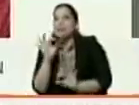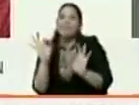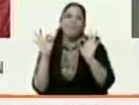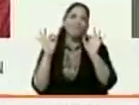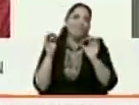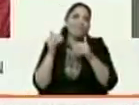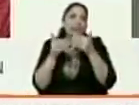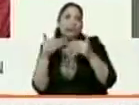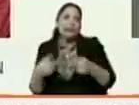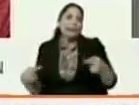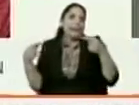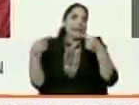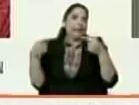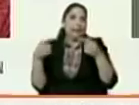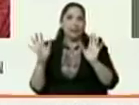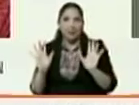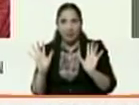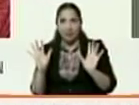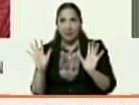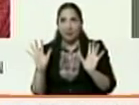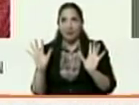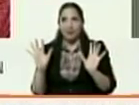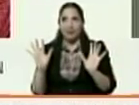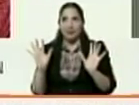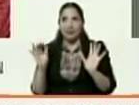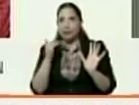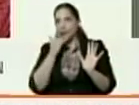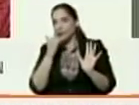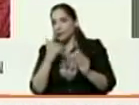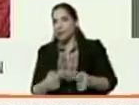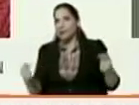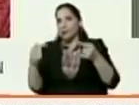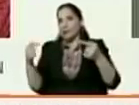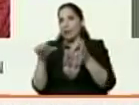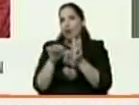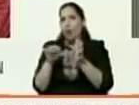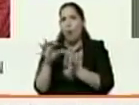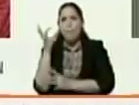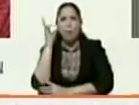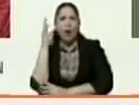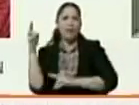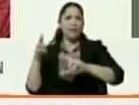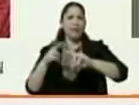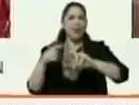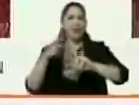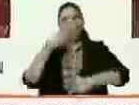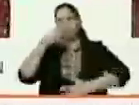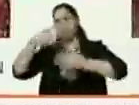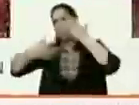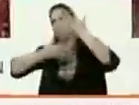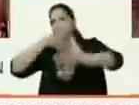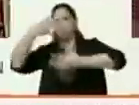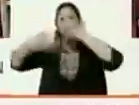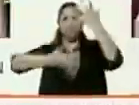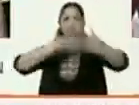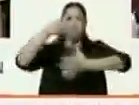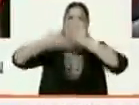Casi empatan, casi. Casi empatan. ¿Dónde están las mujeres del Táchira?